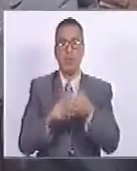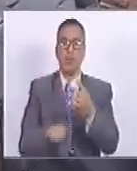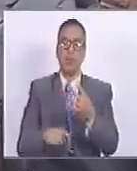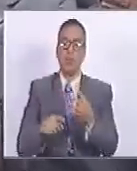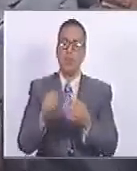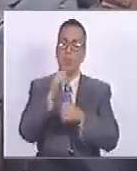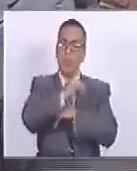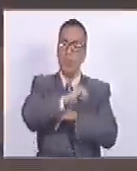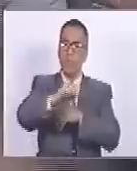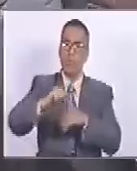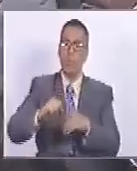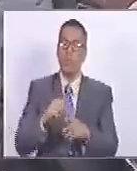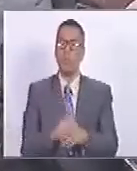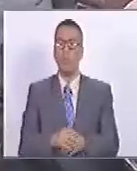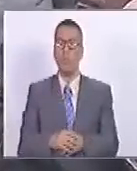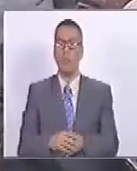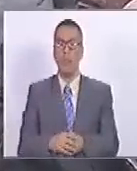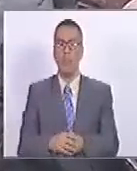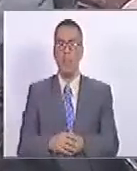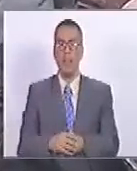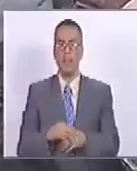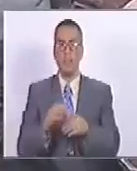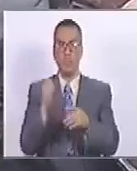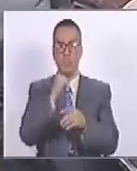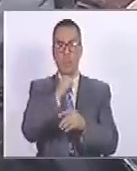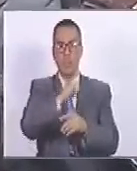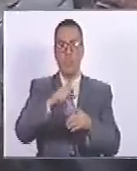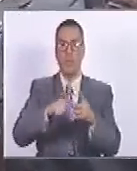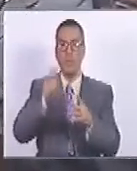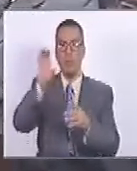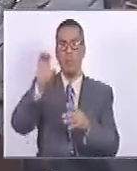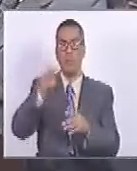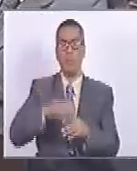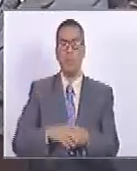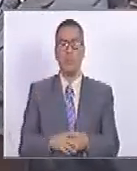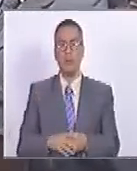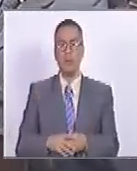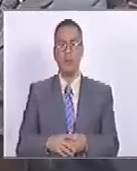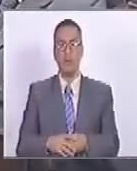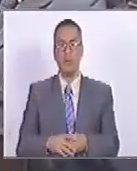delito en relación a traición a la patria.